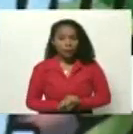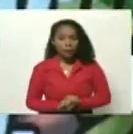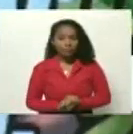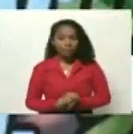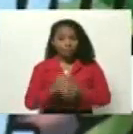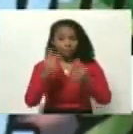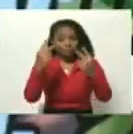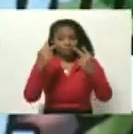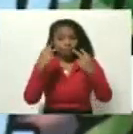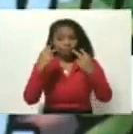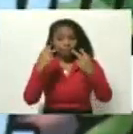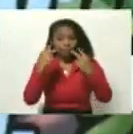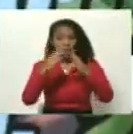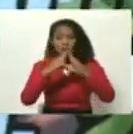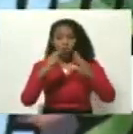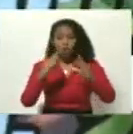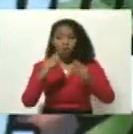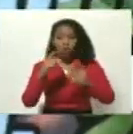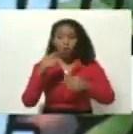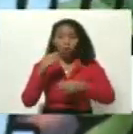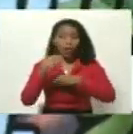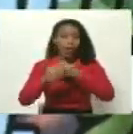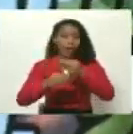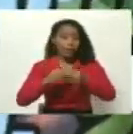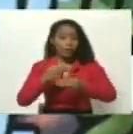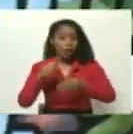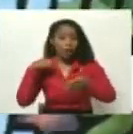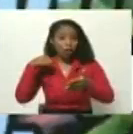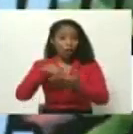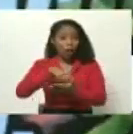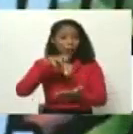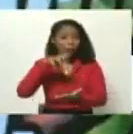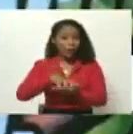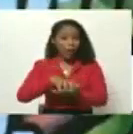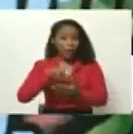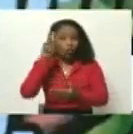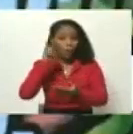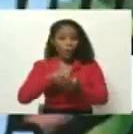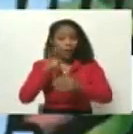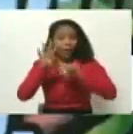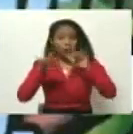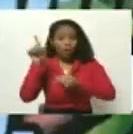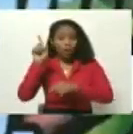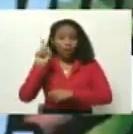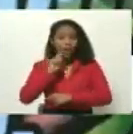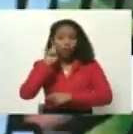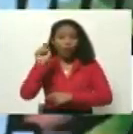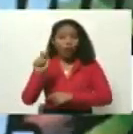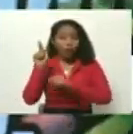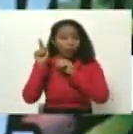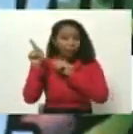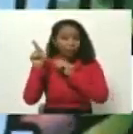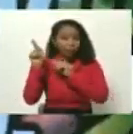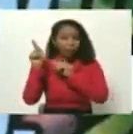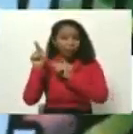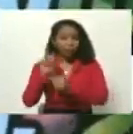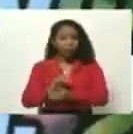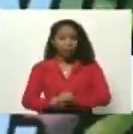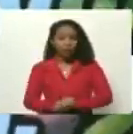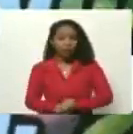Fíjense todo lo que devino el golpe de Estado del 2014 en Ucrania.